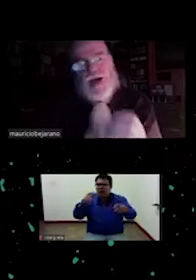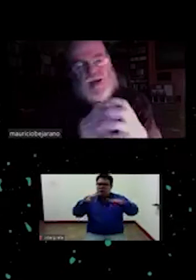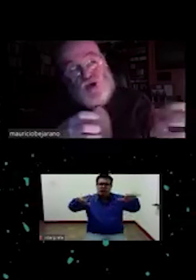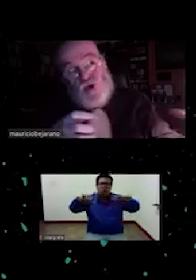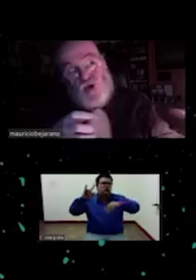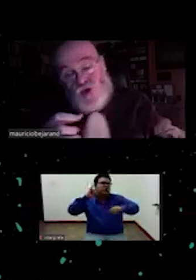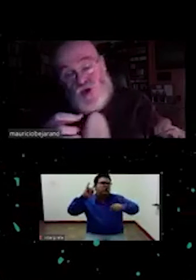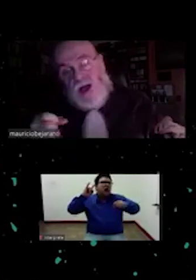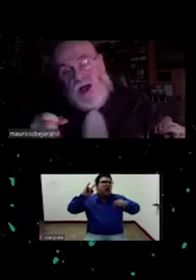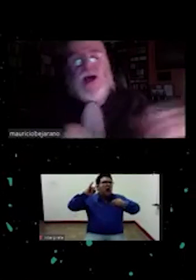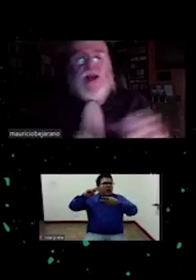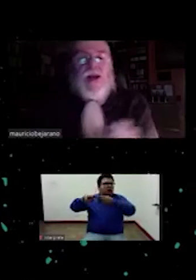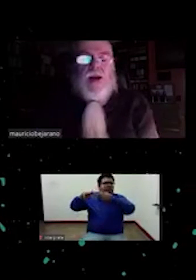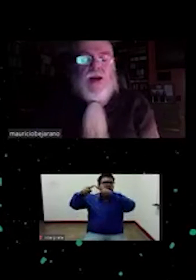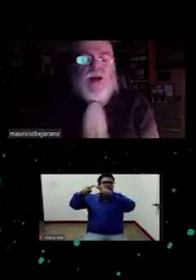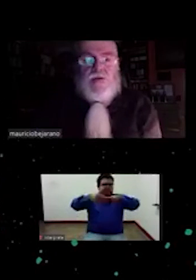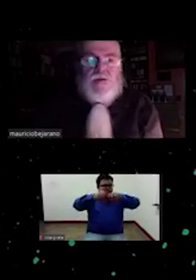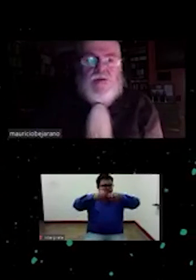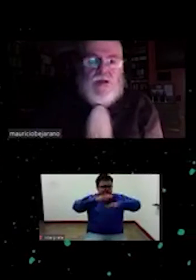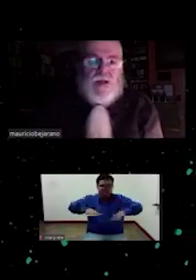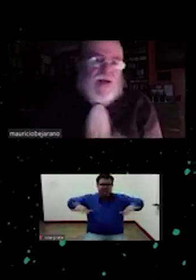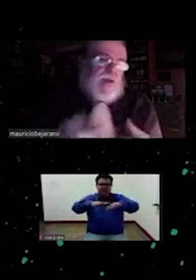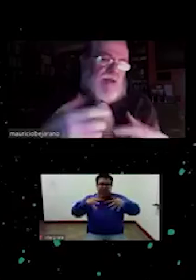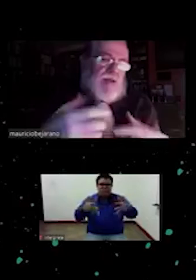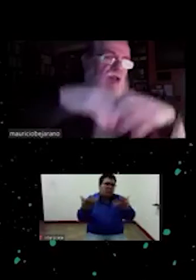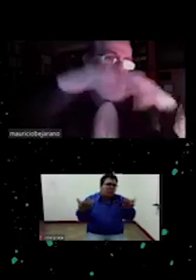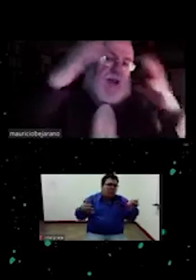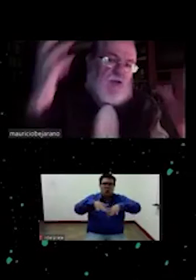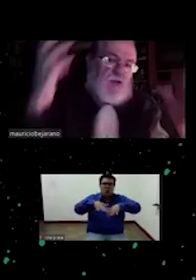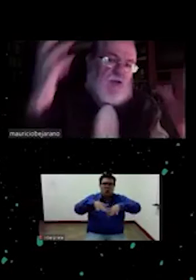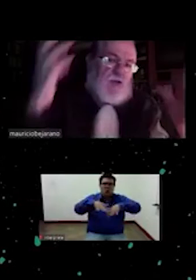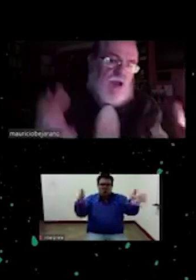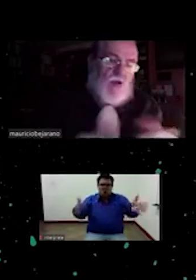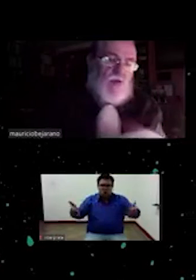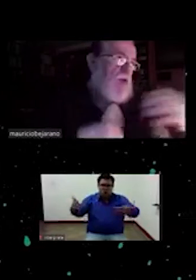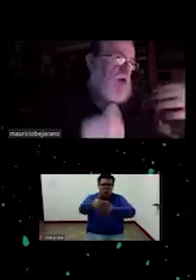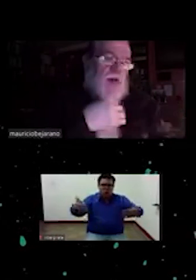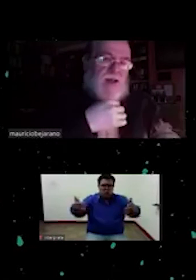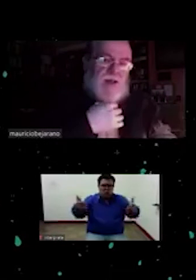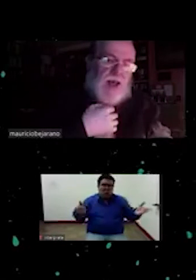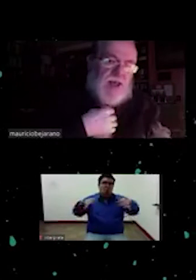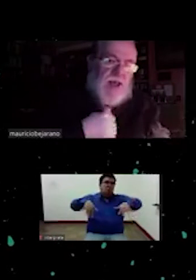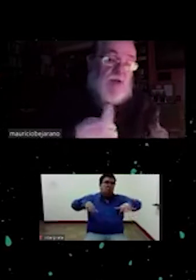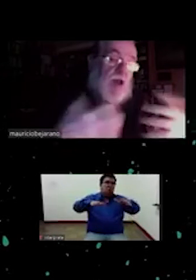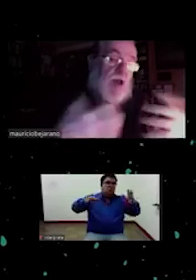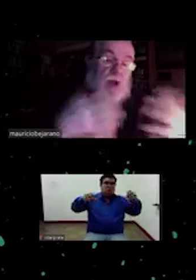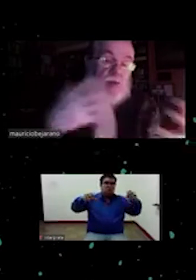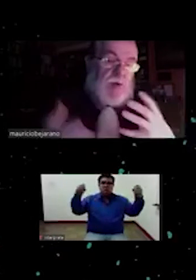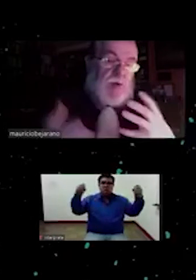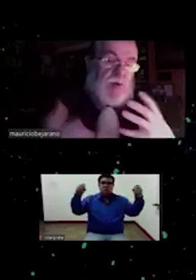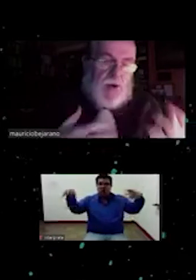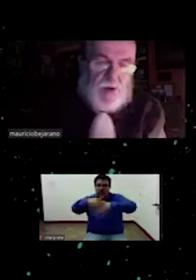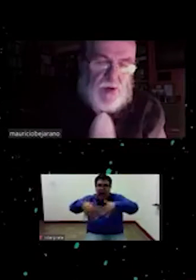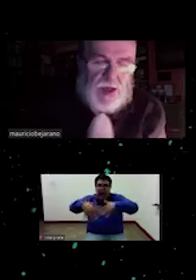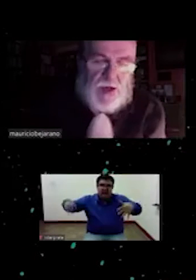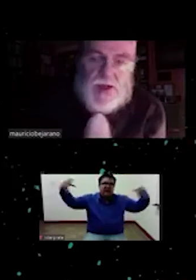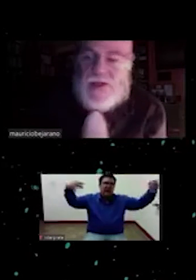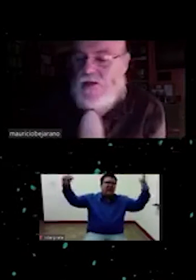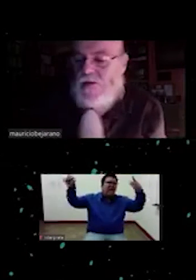un túnel alargado, a través de un espacio no sé cómo, al aire libre, como era mi primera propuesta con el